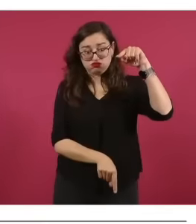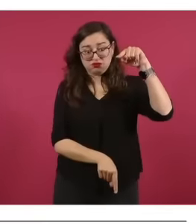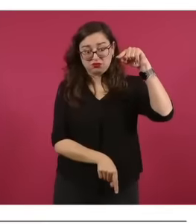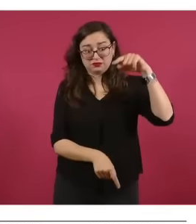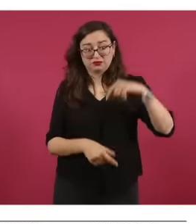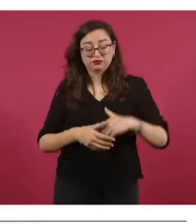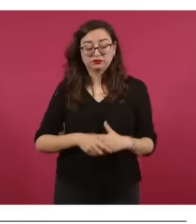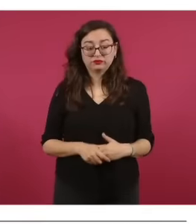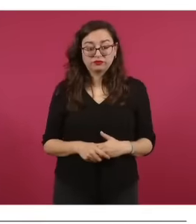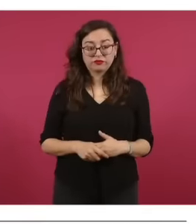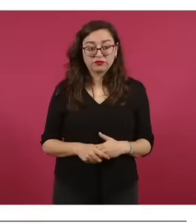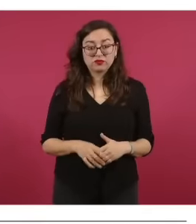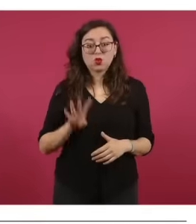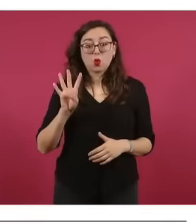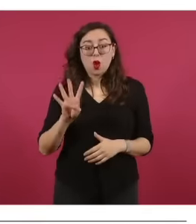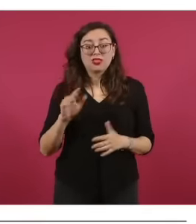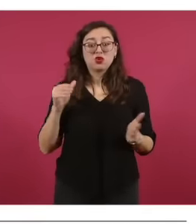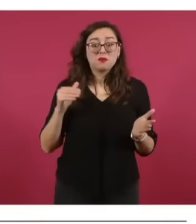4,462.